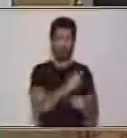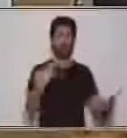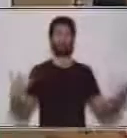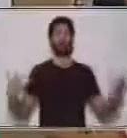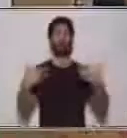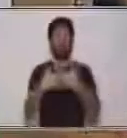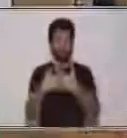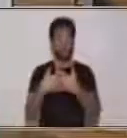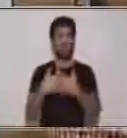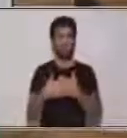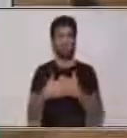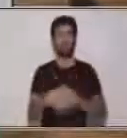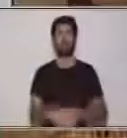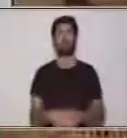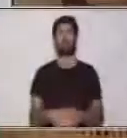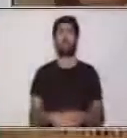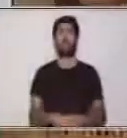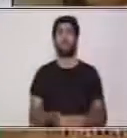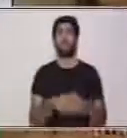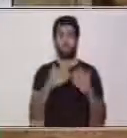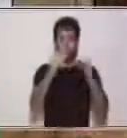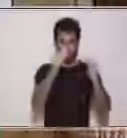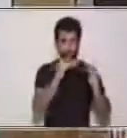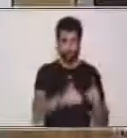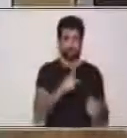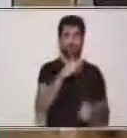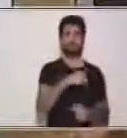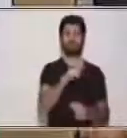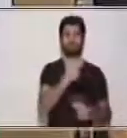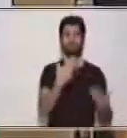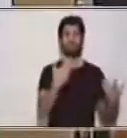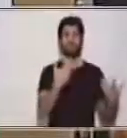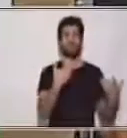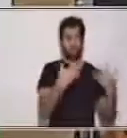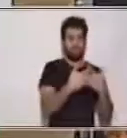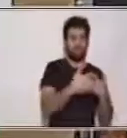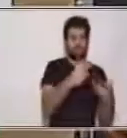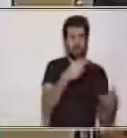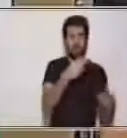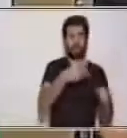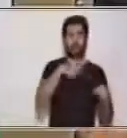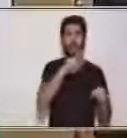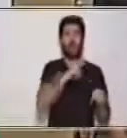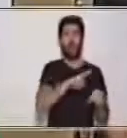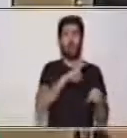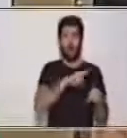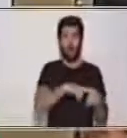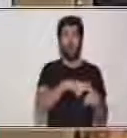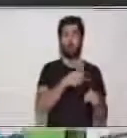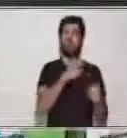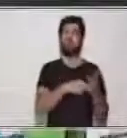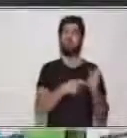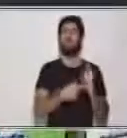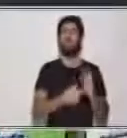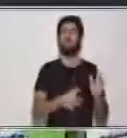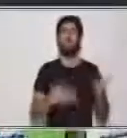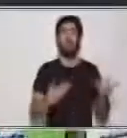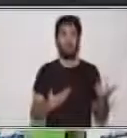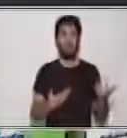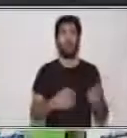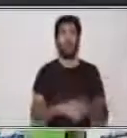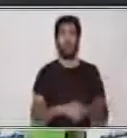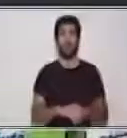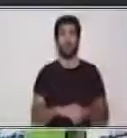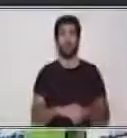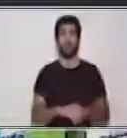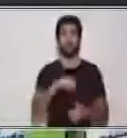la concordancia nominal, tiene relación con la parte del sujeto, ¿sí? ¿Recuerdas que vimos los sintagmas? Pues